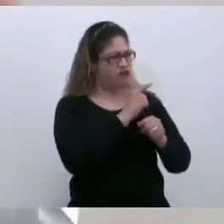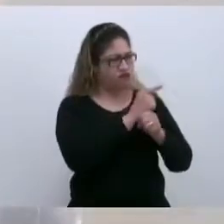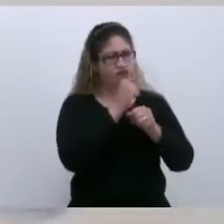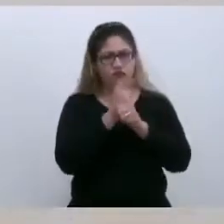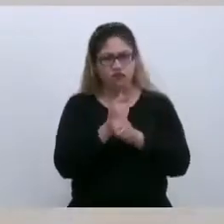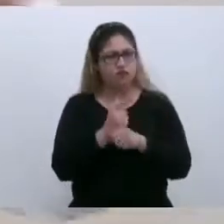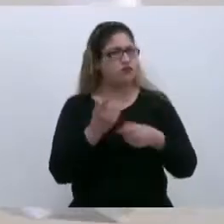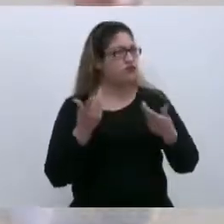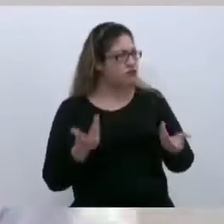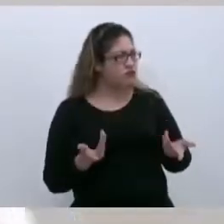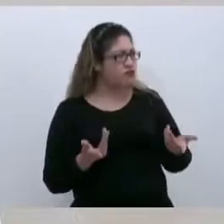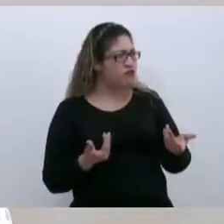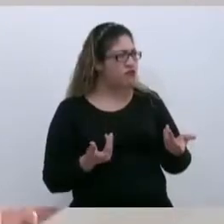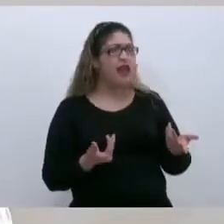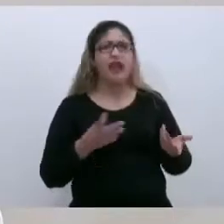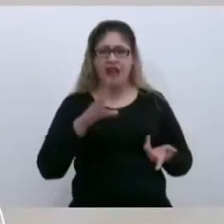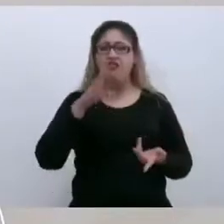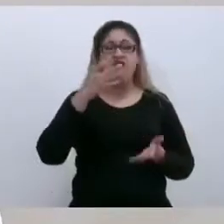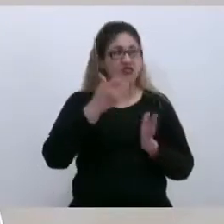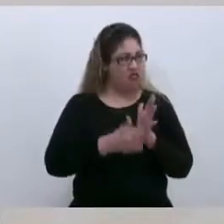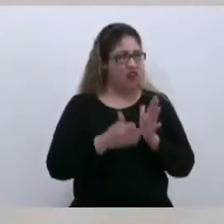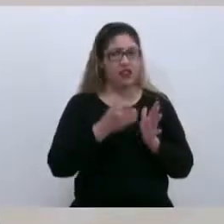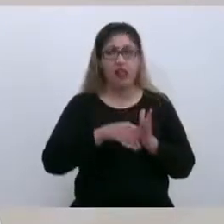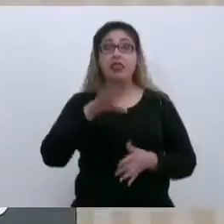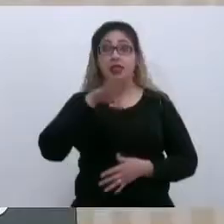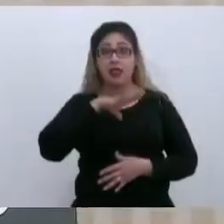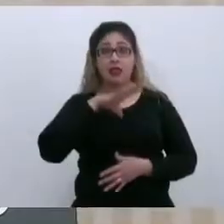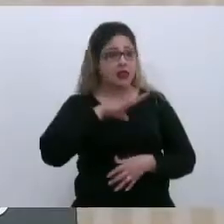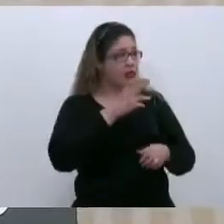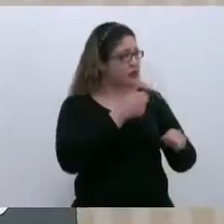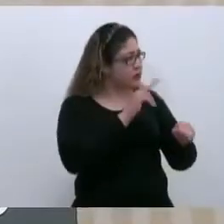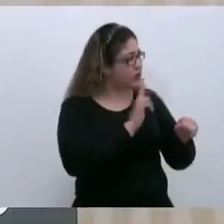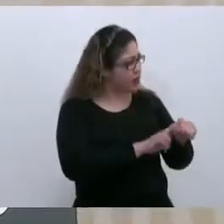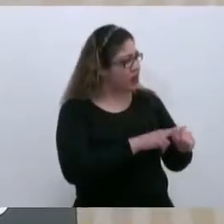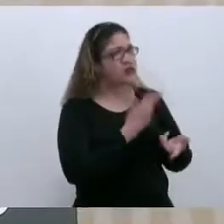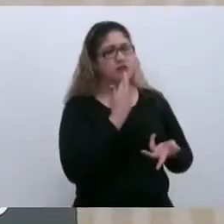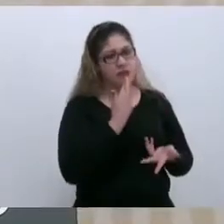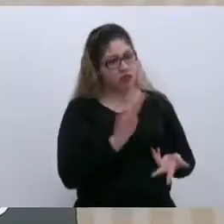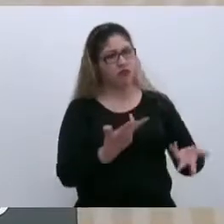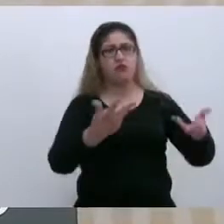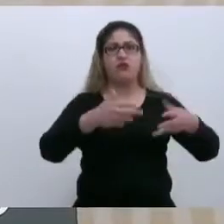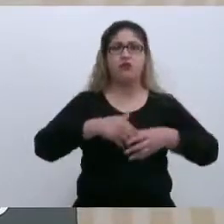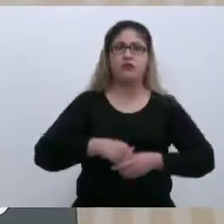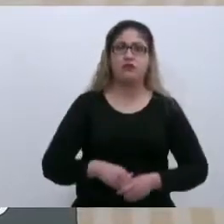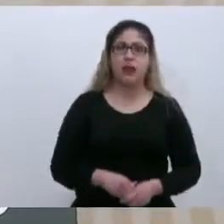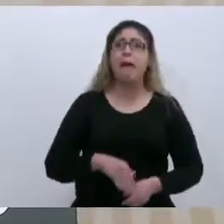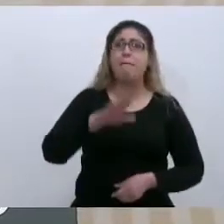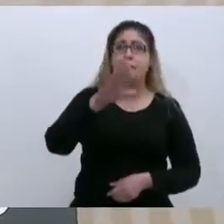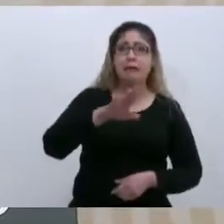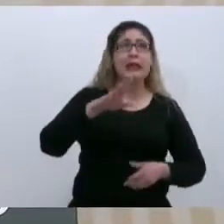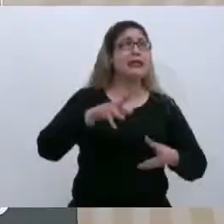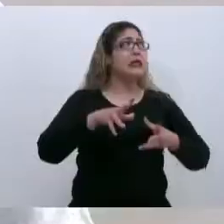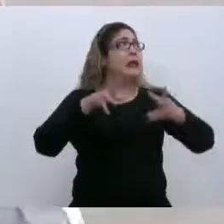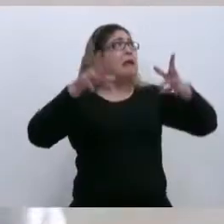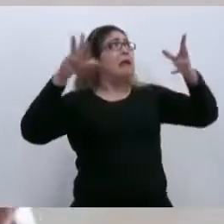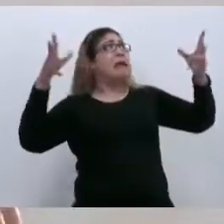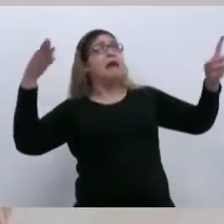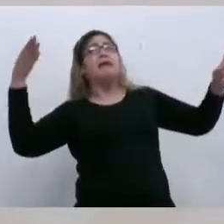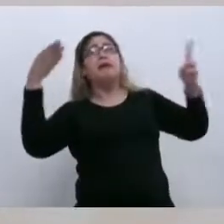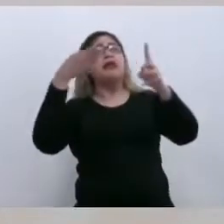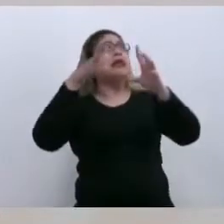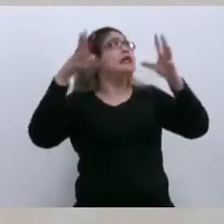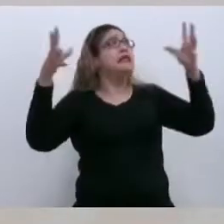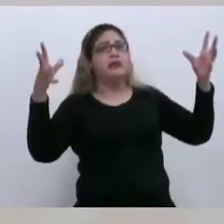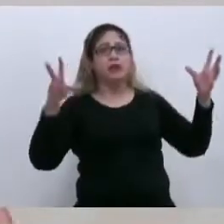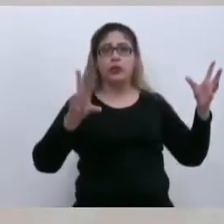había por todo el país, se convertía en una prioridad. Muchos hospitales que estaban con